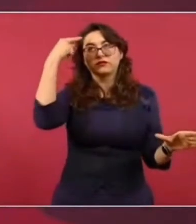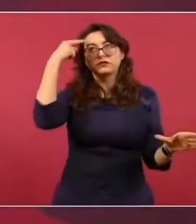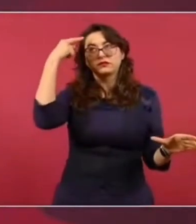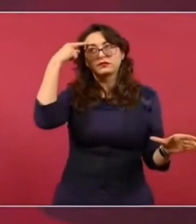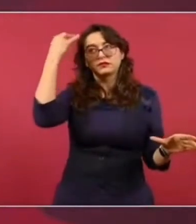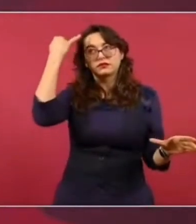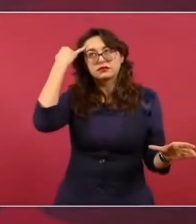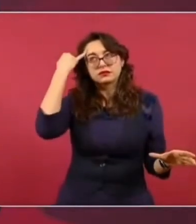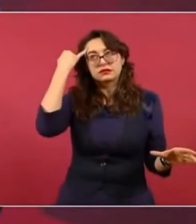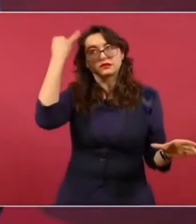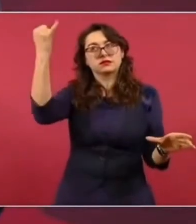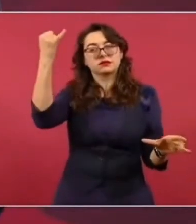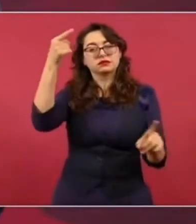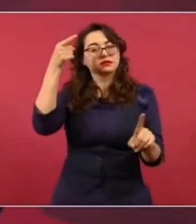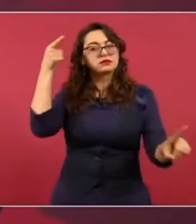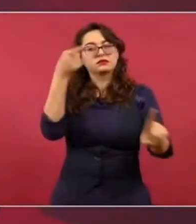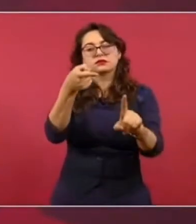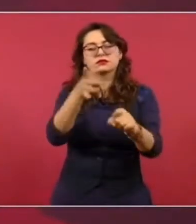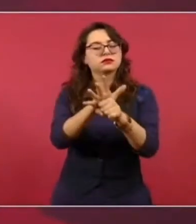defensores, son partidarios